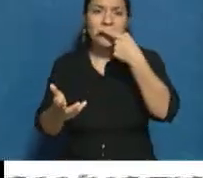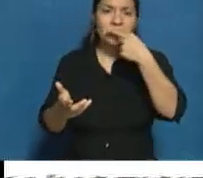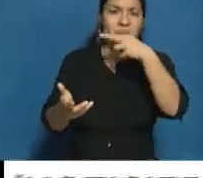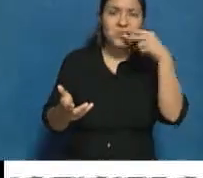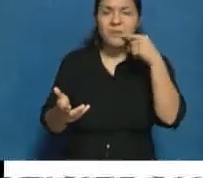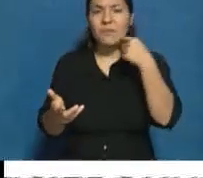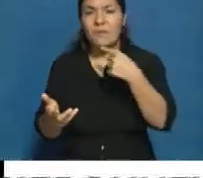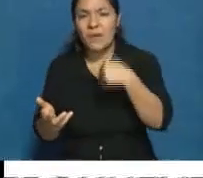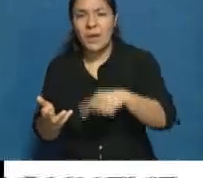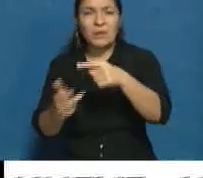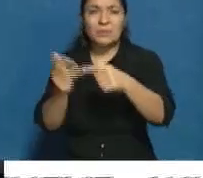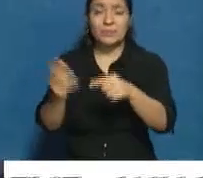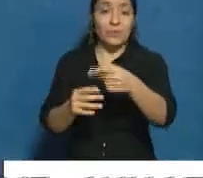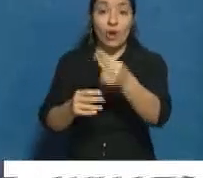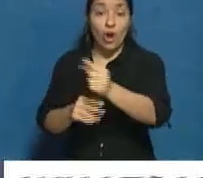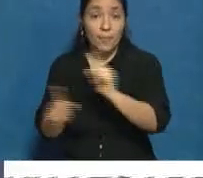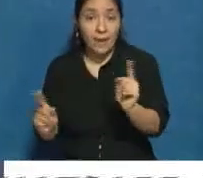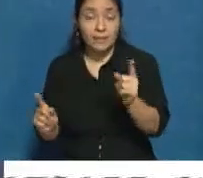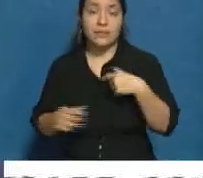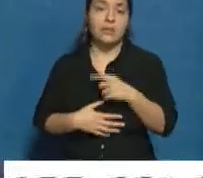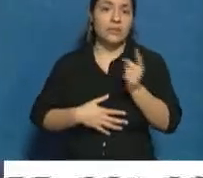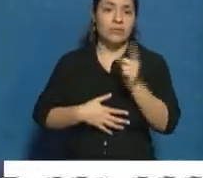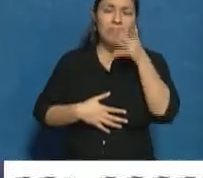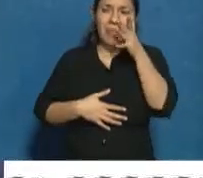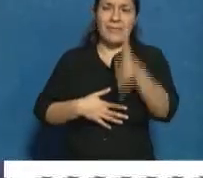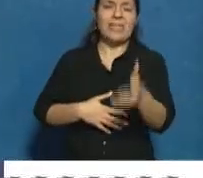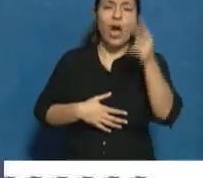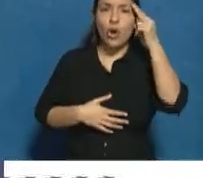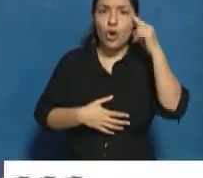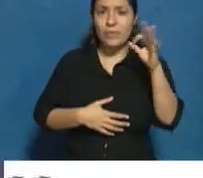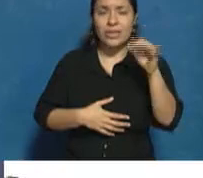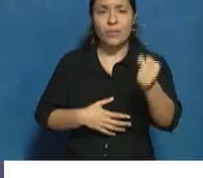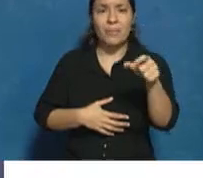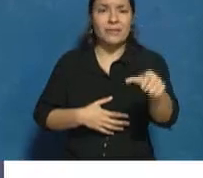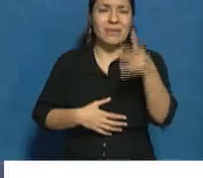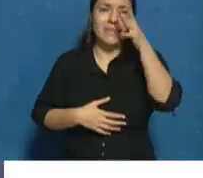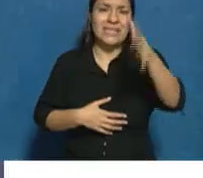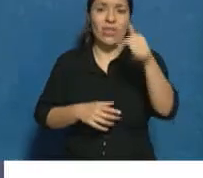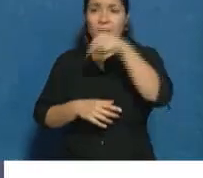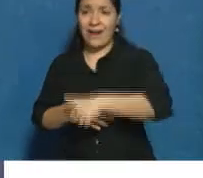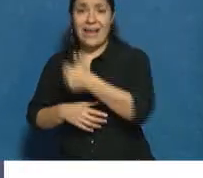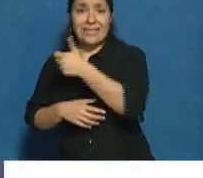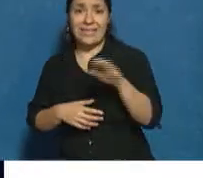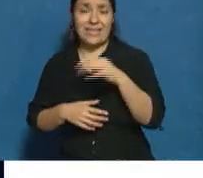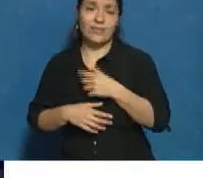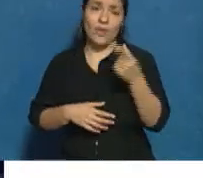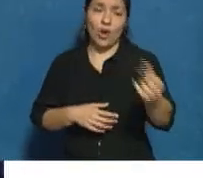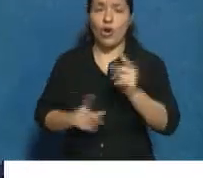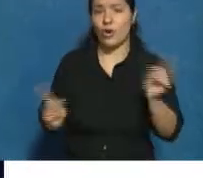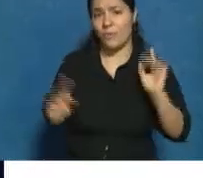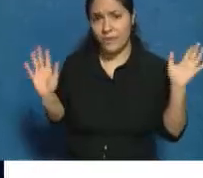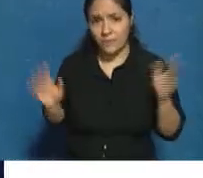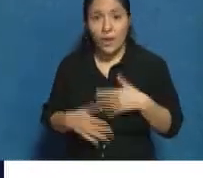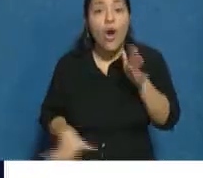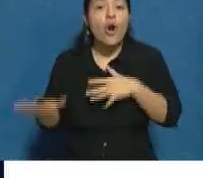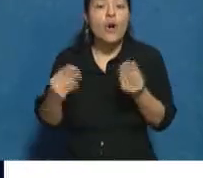compraste directamente? No, no la compré, no, porque 900 pesos me parecía una barbaridad, sabiendo que acá estaba 600. Entonces, bueno, no la compramos. ¿Cómo hicieron? Porque ayer